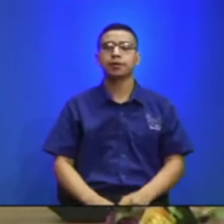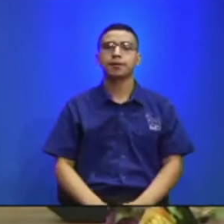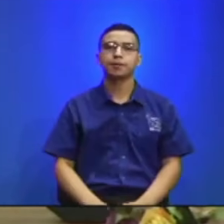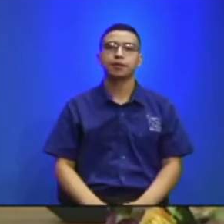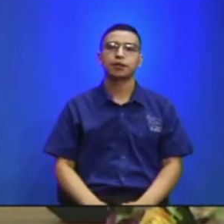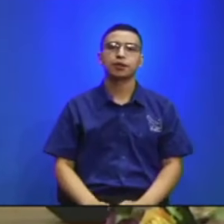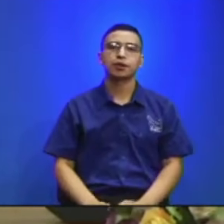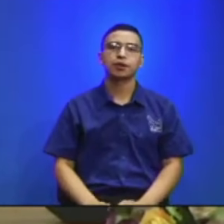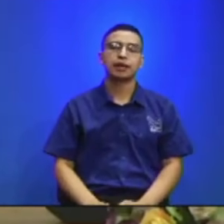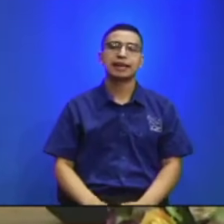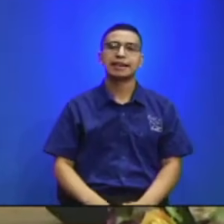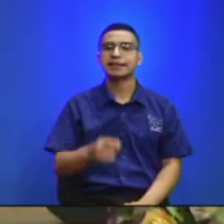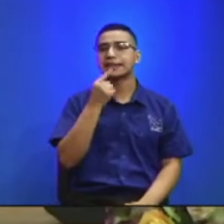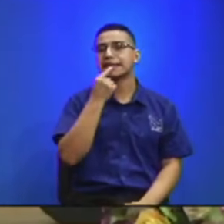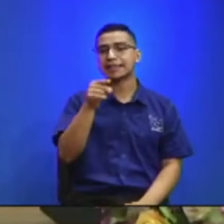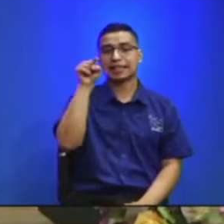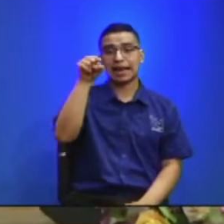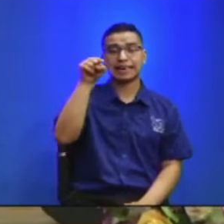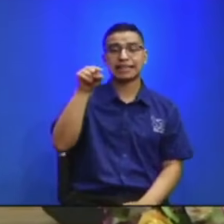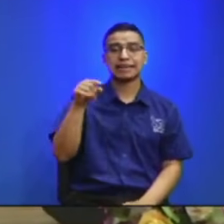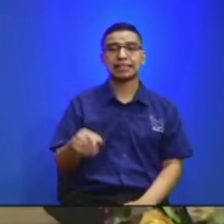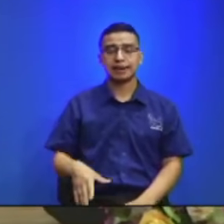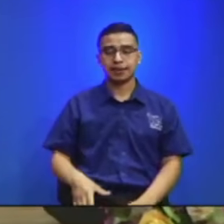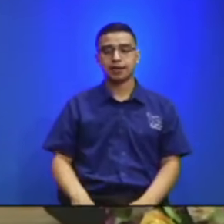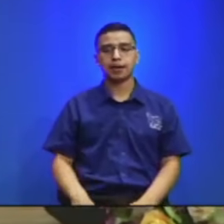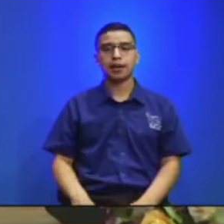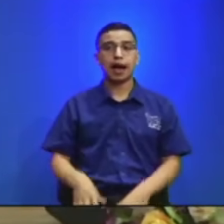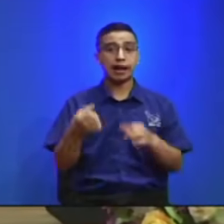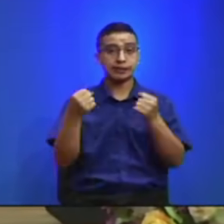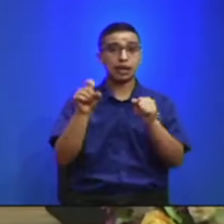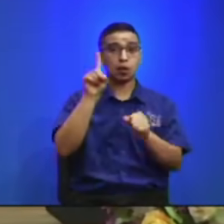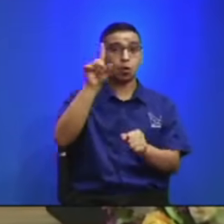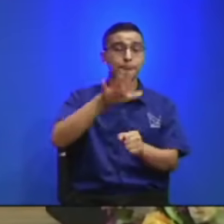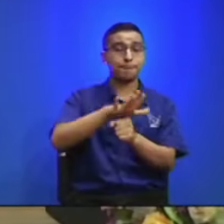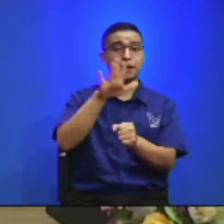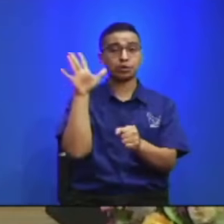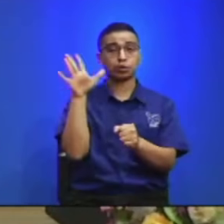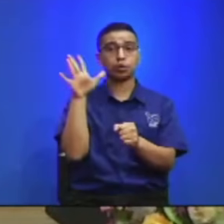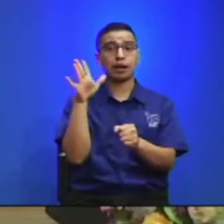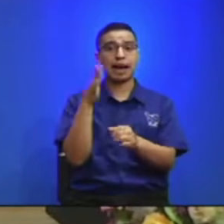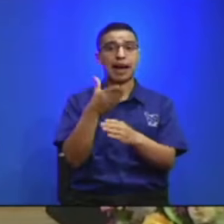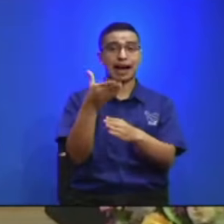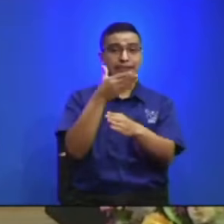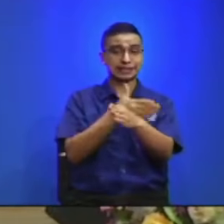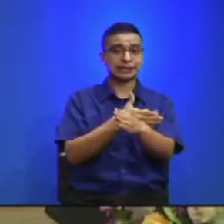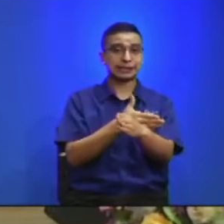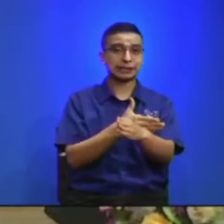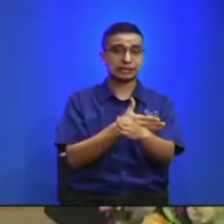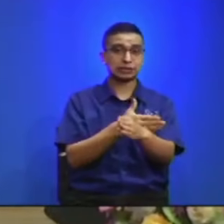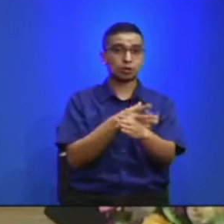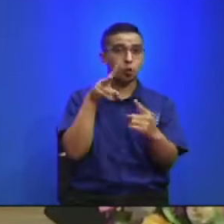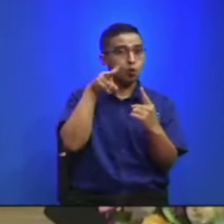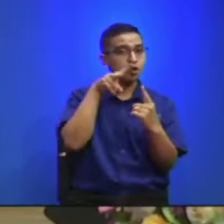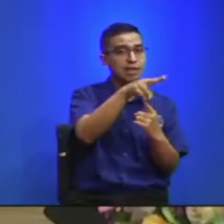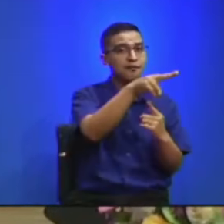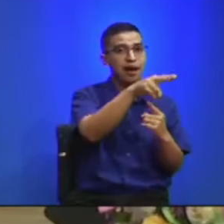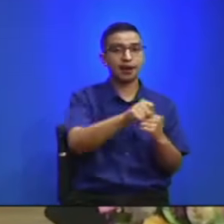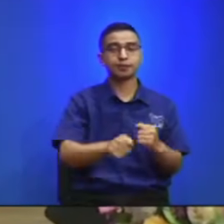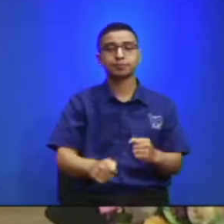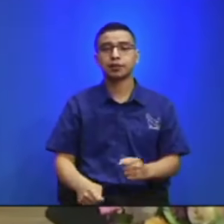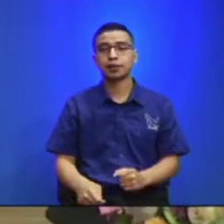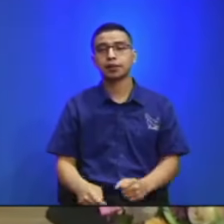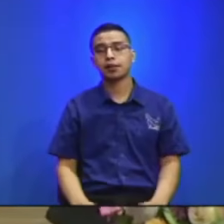entonces estaban haciendo un pacto mientras cortaban algo cuando nos cuando nos trasladamos al nuevo testamento